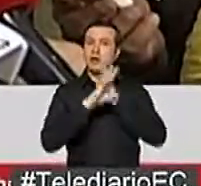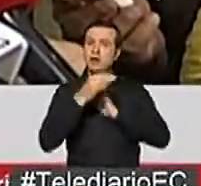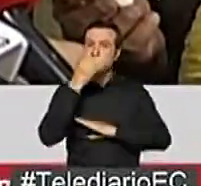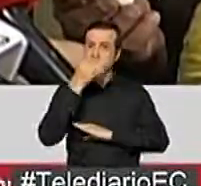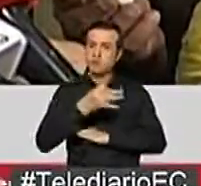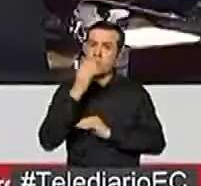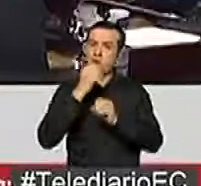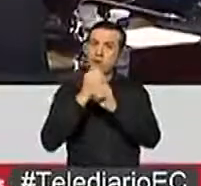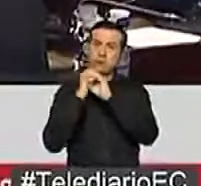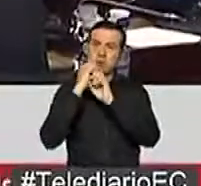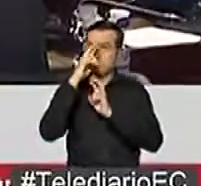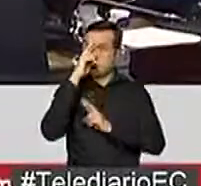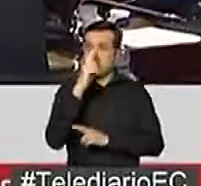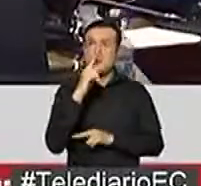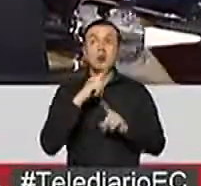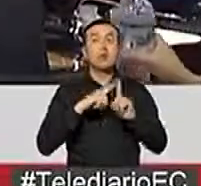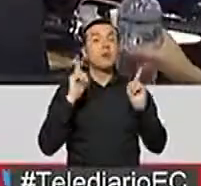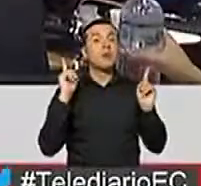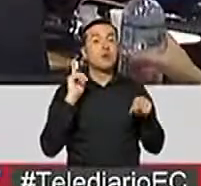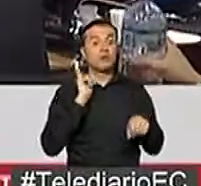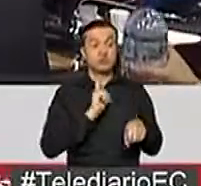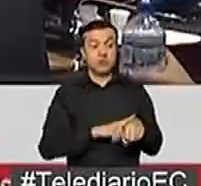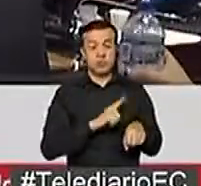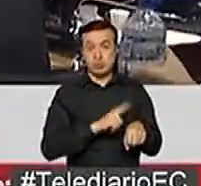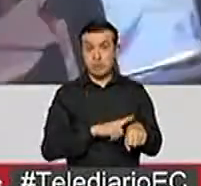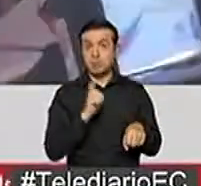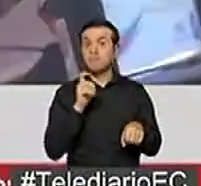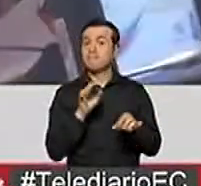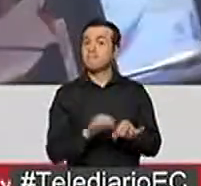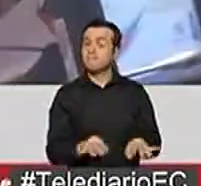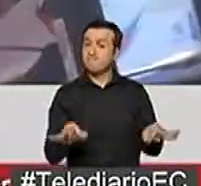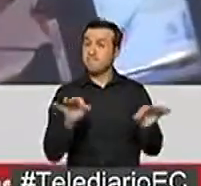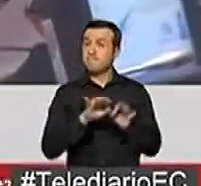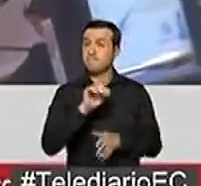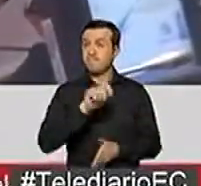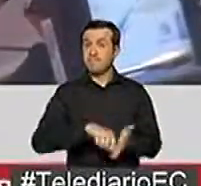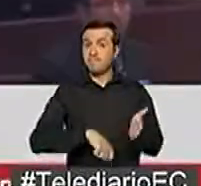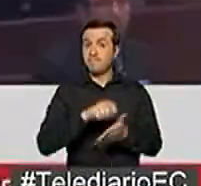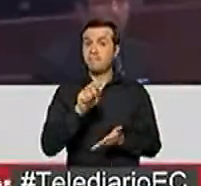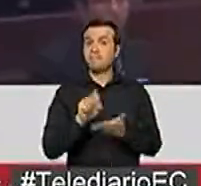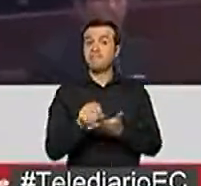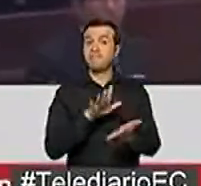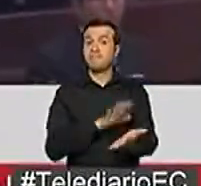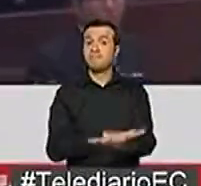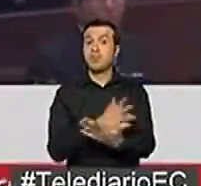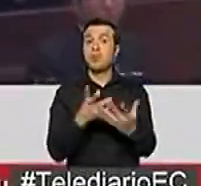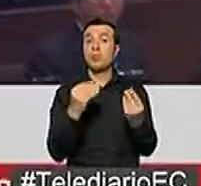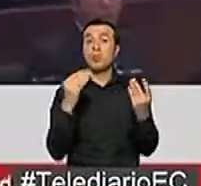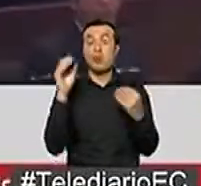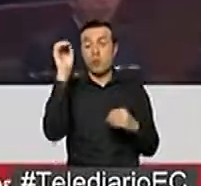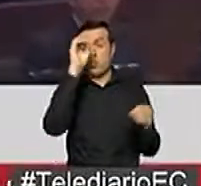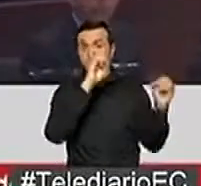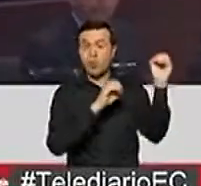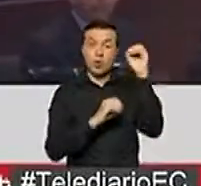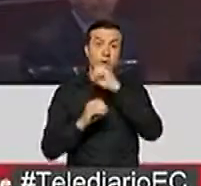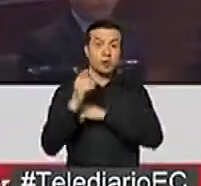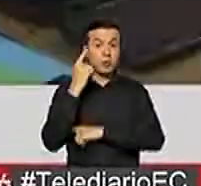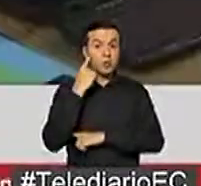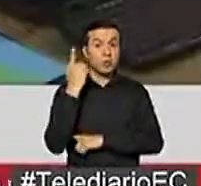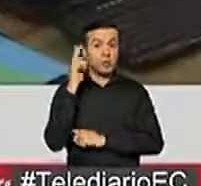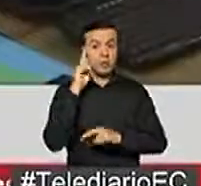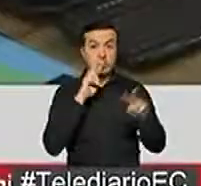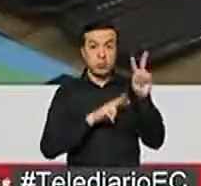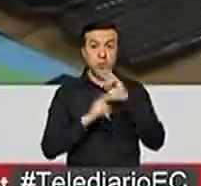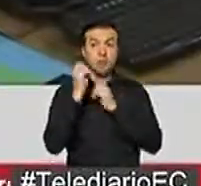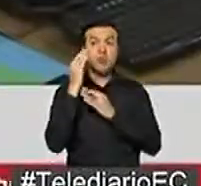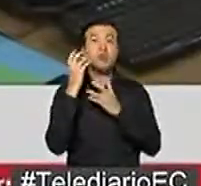cumplimiento obligatorio. Sin embargo, el tiempo es un factor determinante para la aprobación de este proyecto. Debido a la cantidad de observaciones, se prevé que el análisis del